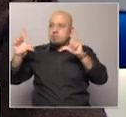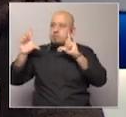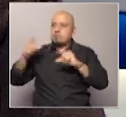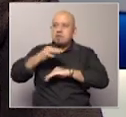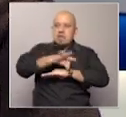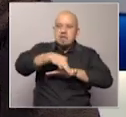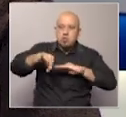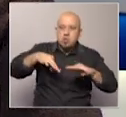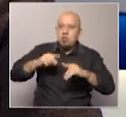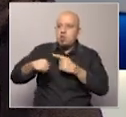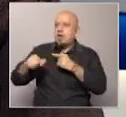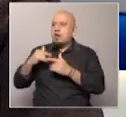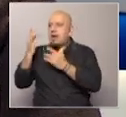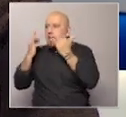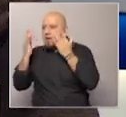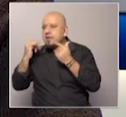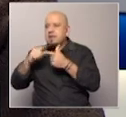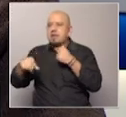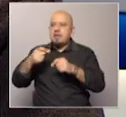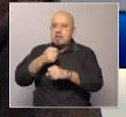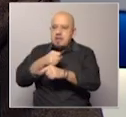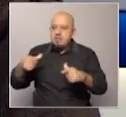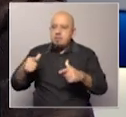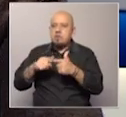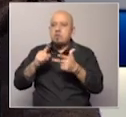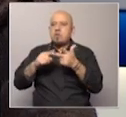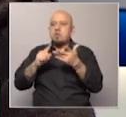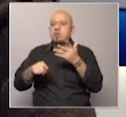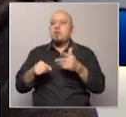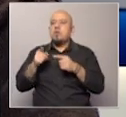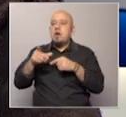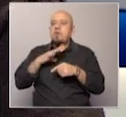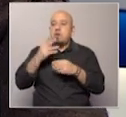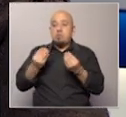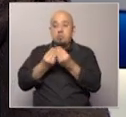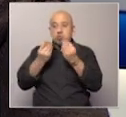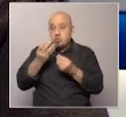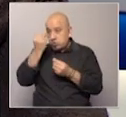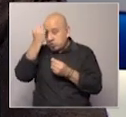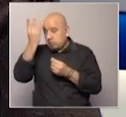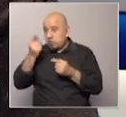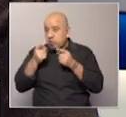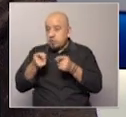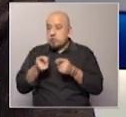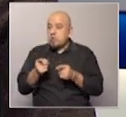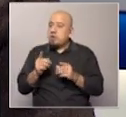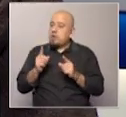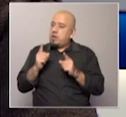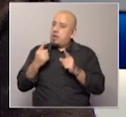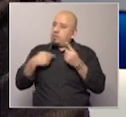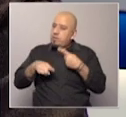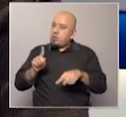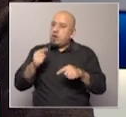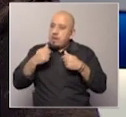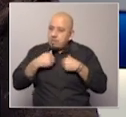público del confort de la higiene había esos conceptos también mucho pero a mí